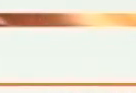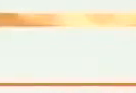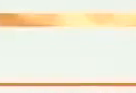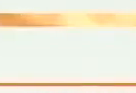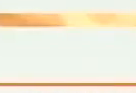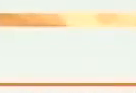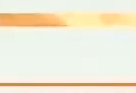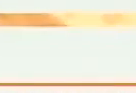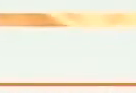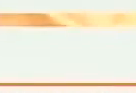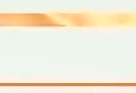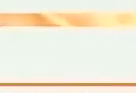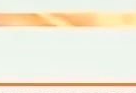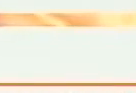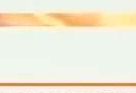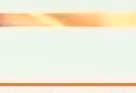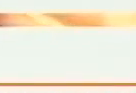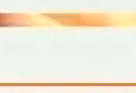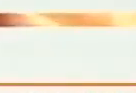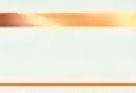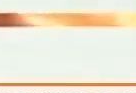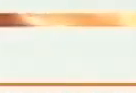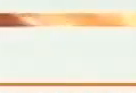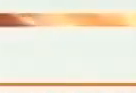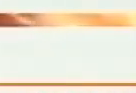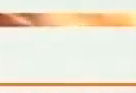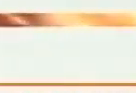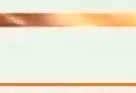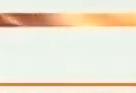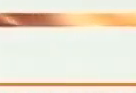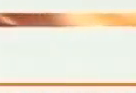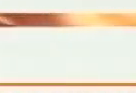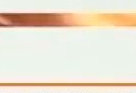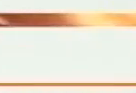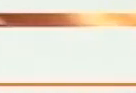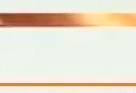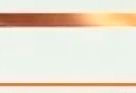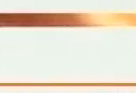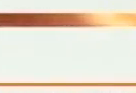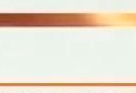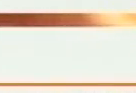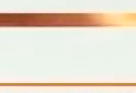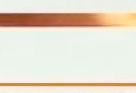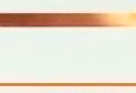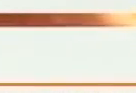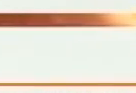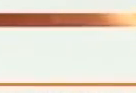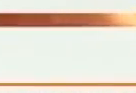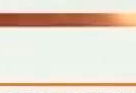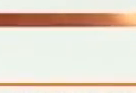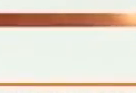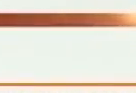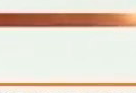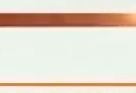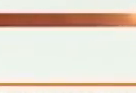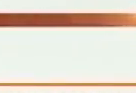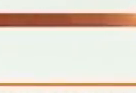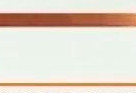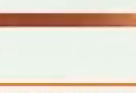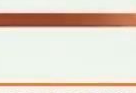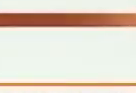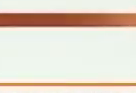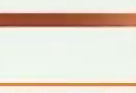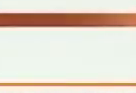Revolución y antes de la restauración napoleónica asumieron facultades de dirección